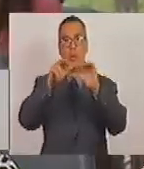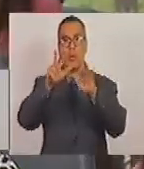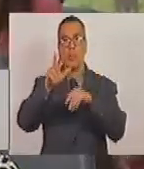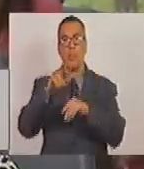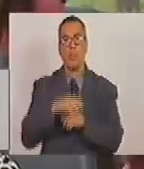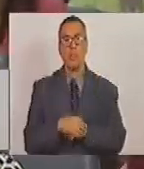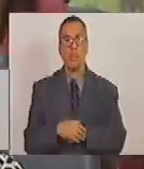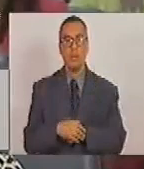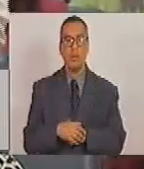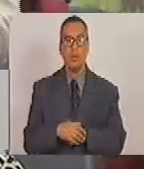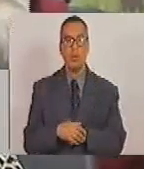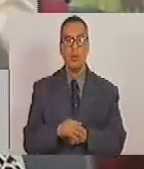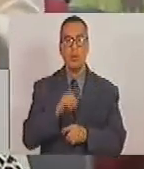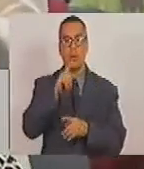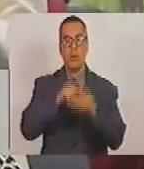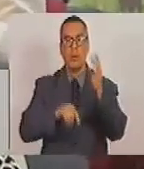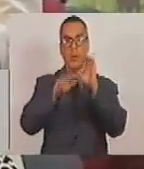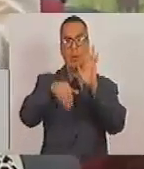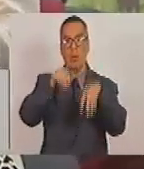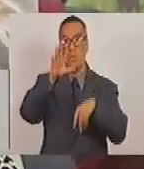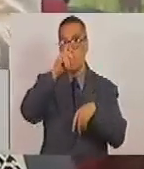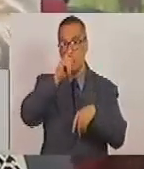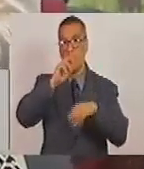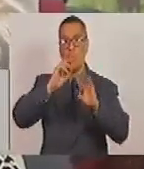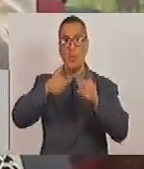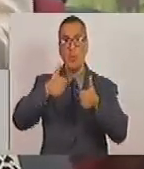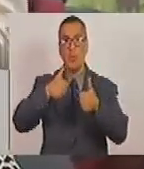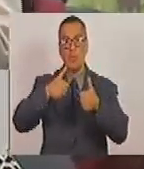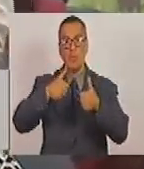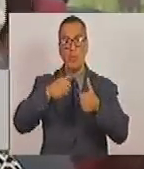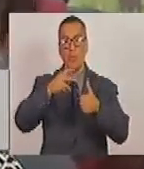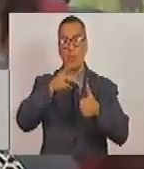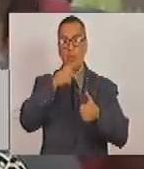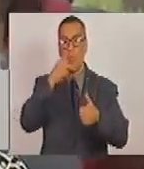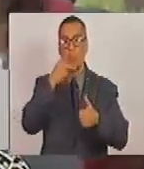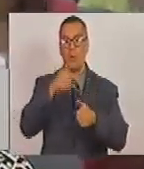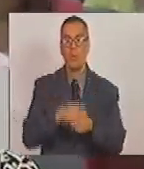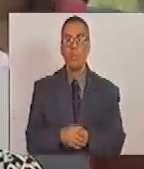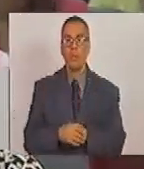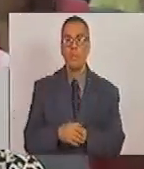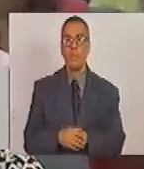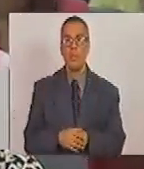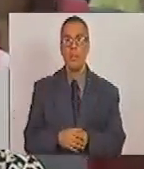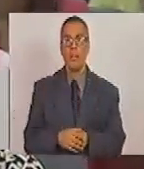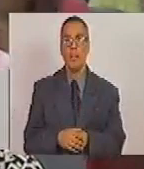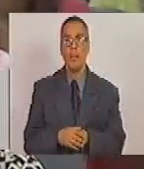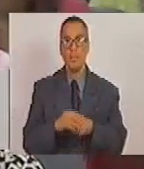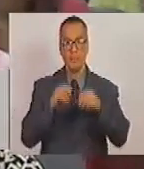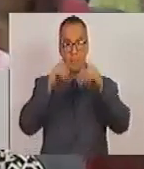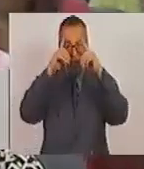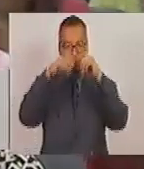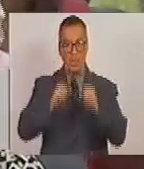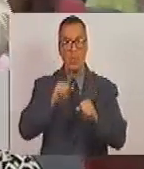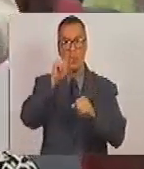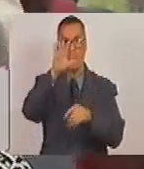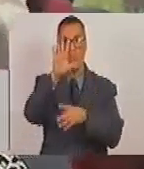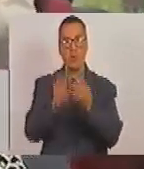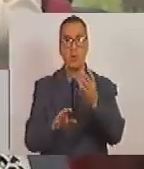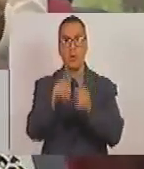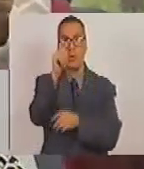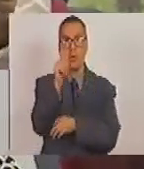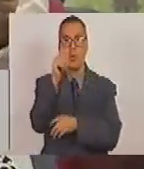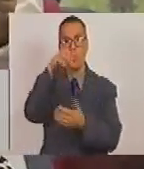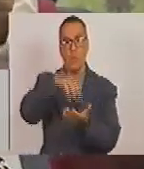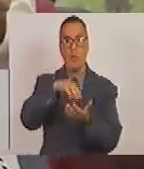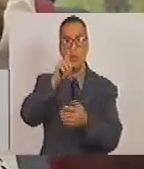1983. A sus 15 años comenzó su carrera política y fue 5 veces diputado al